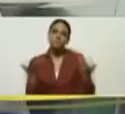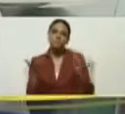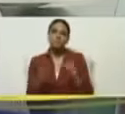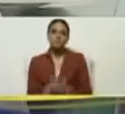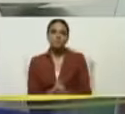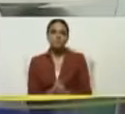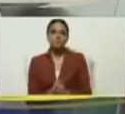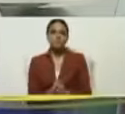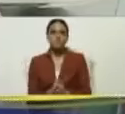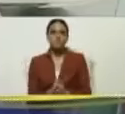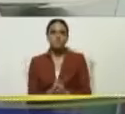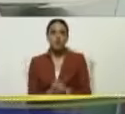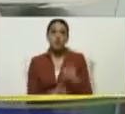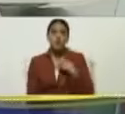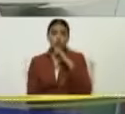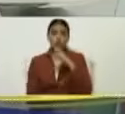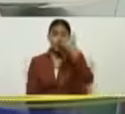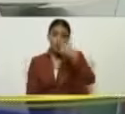Soy un hombre